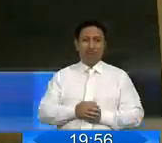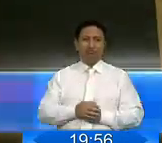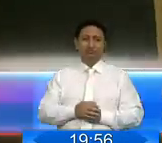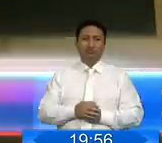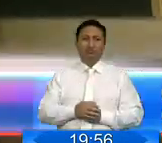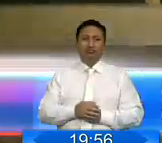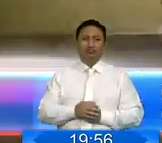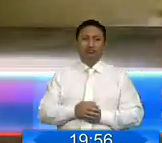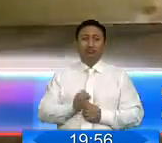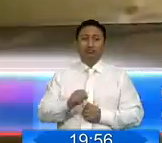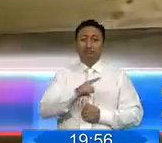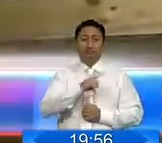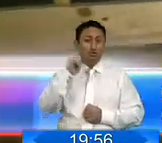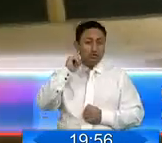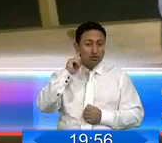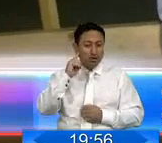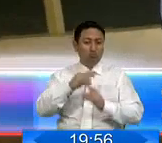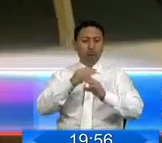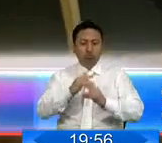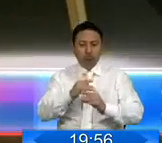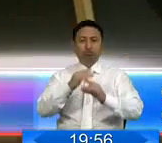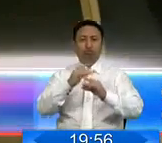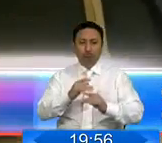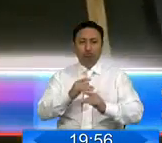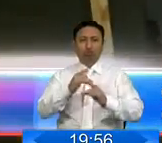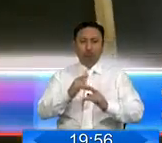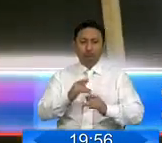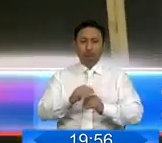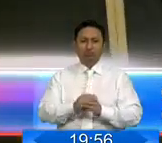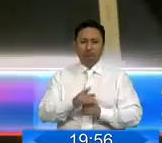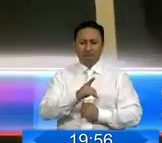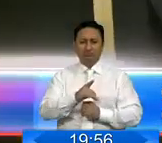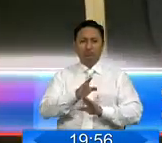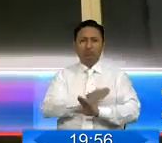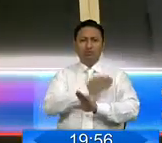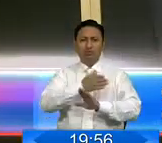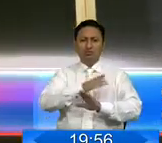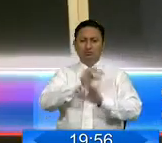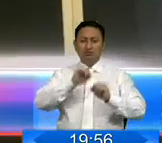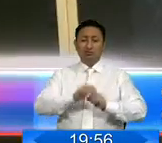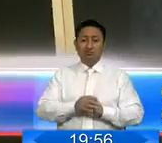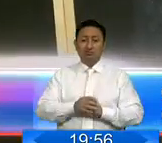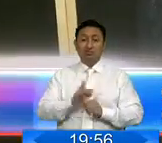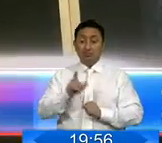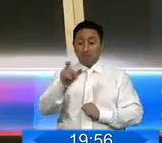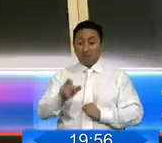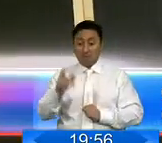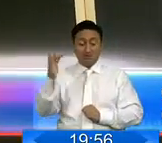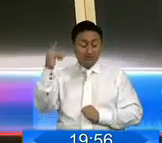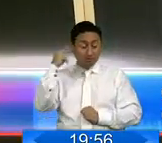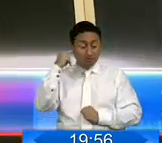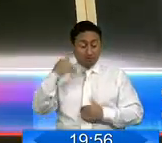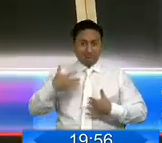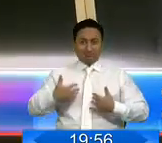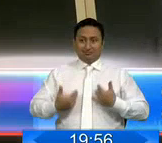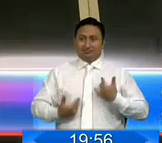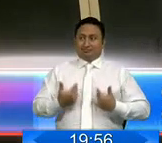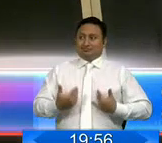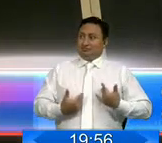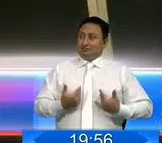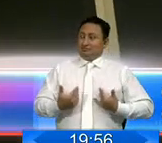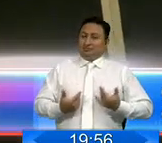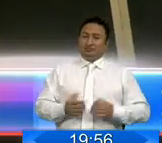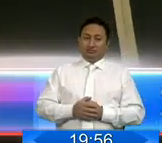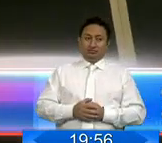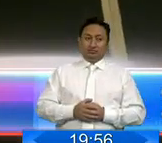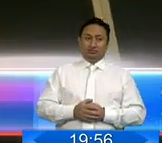Y como pudieron escuchar, su propuesta es diferente. Sus melodías pueden levantar el ánimo de quien las escucha.